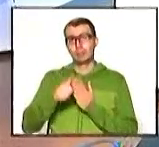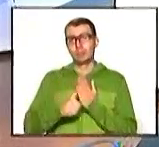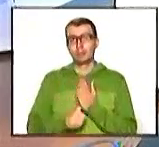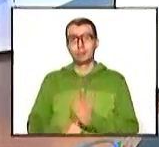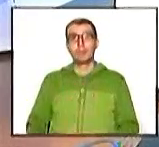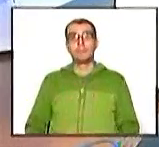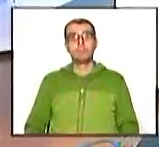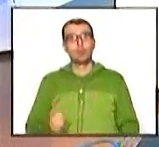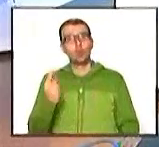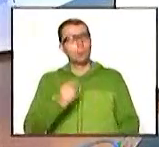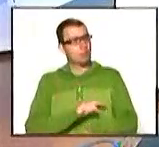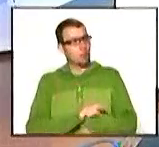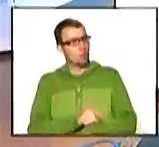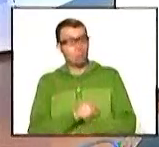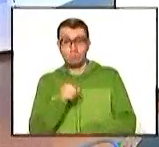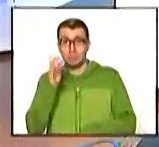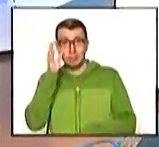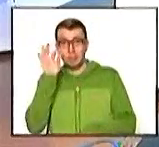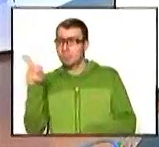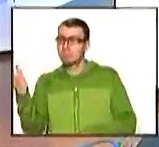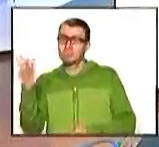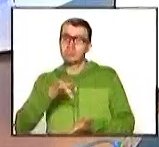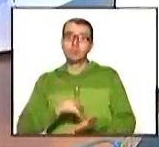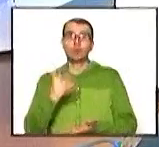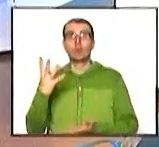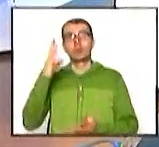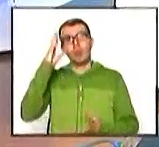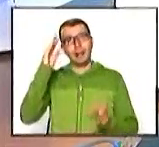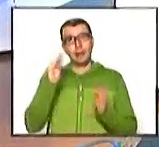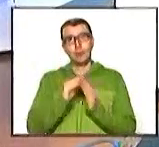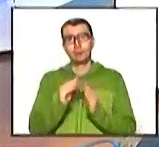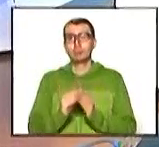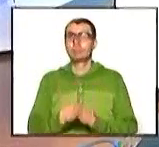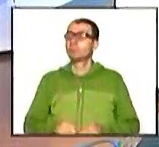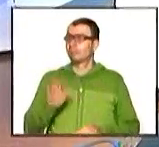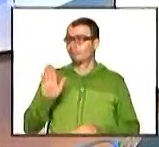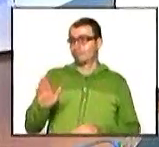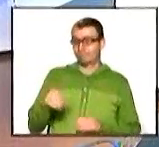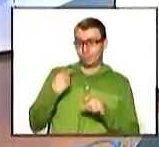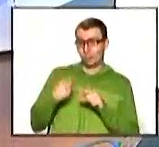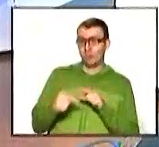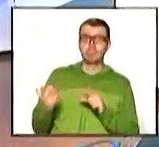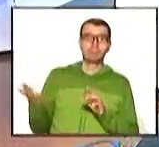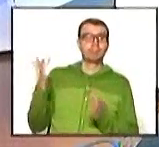Un minuto, de pronto en un minuto le llegan los Cuatro Acuerdos ahí a su correo.